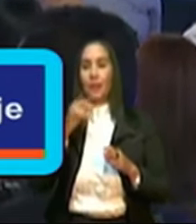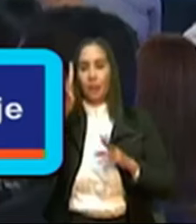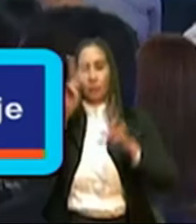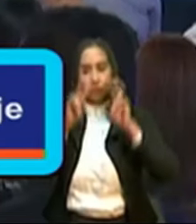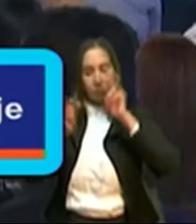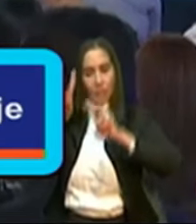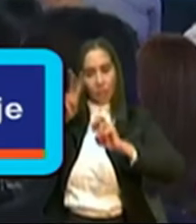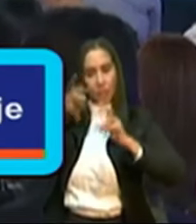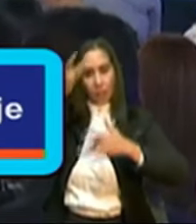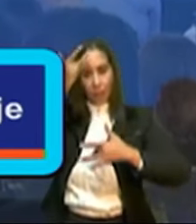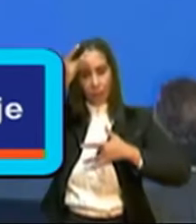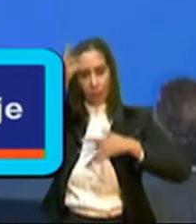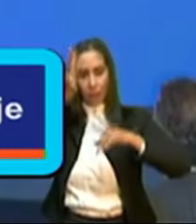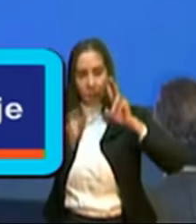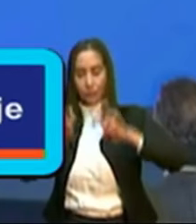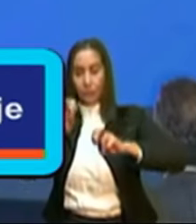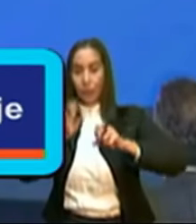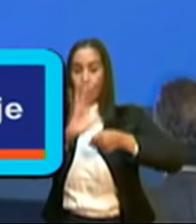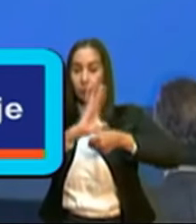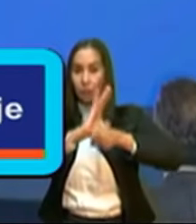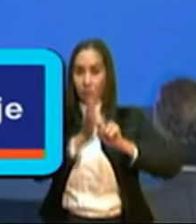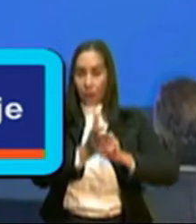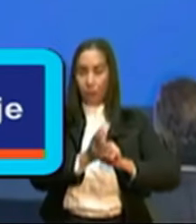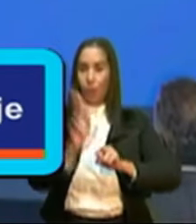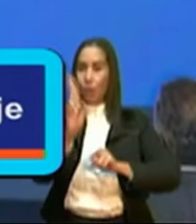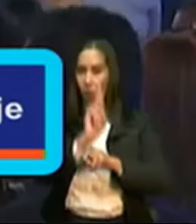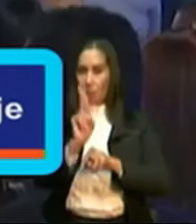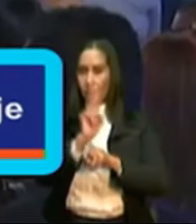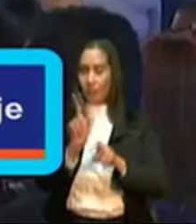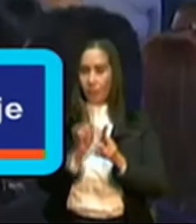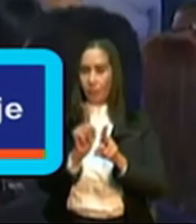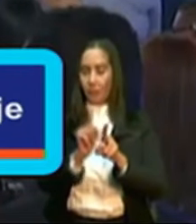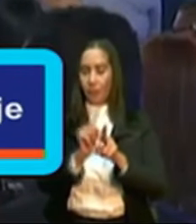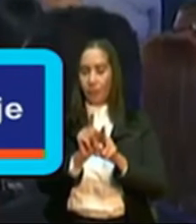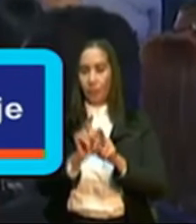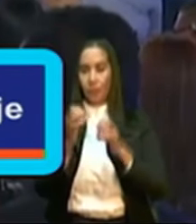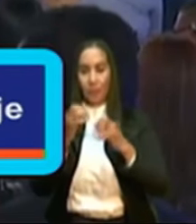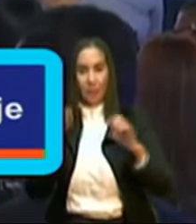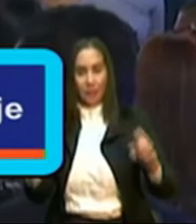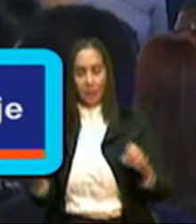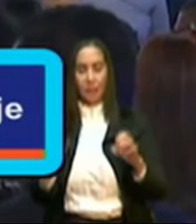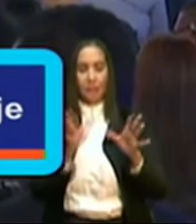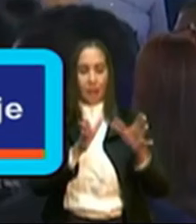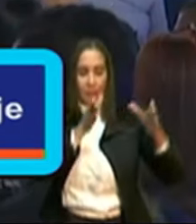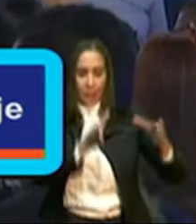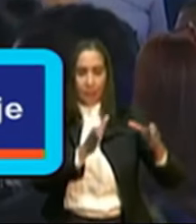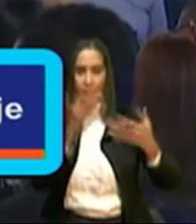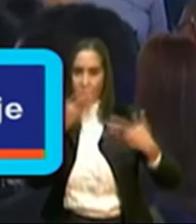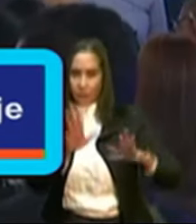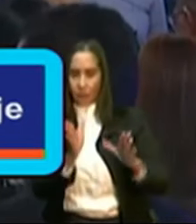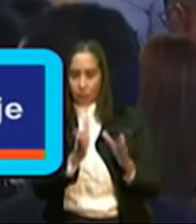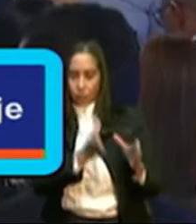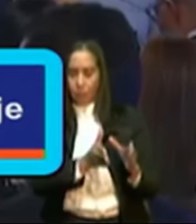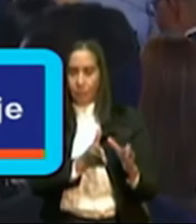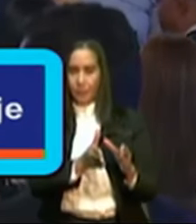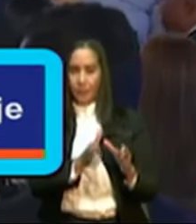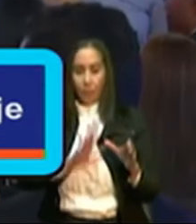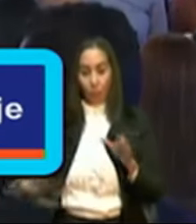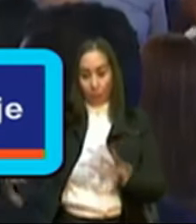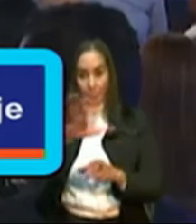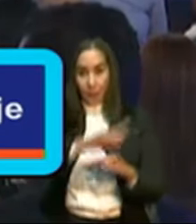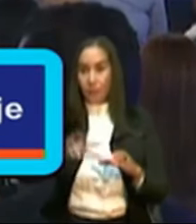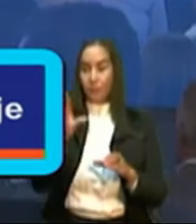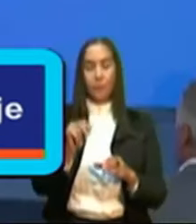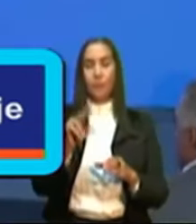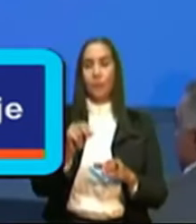consultas. Y durante COVID lo utilizamos también cuando había la emergencia de COVID, la parte que podíamos utilizar. Pero lo que tiene